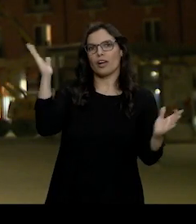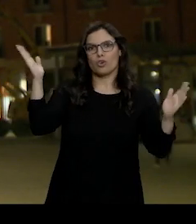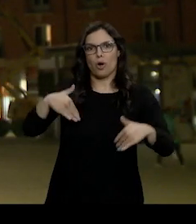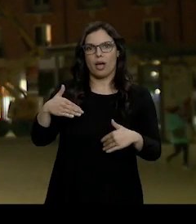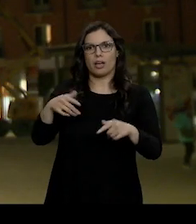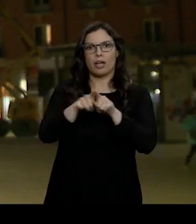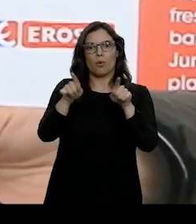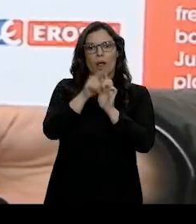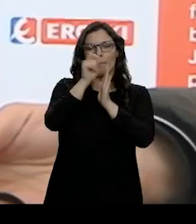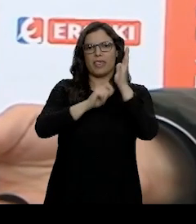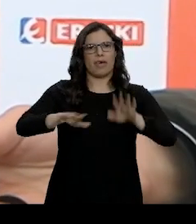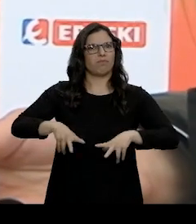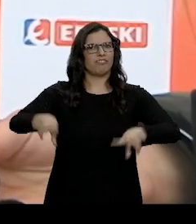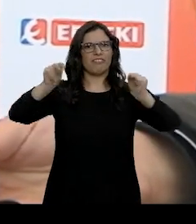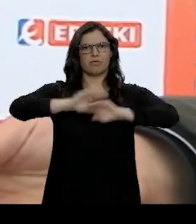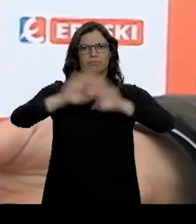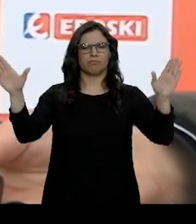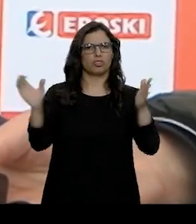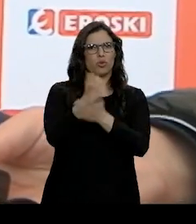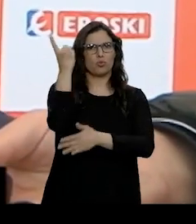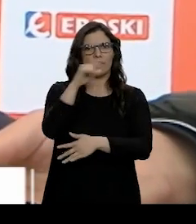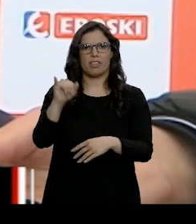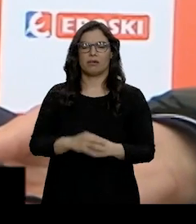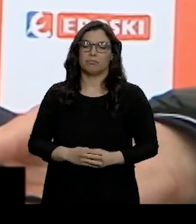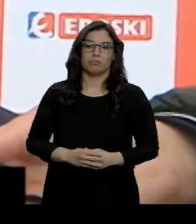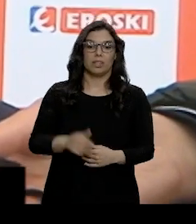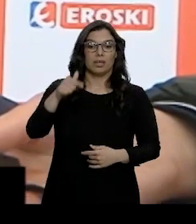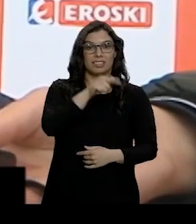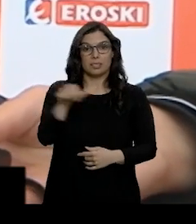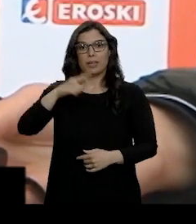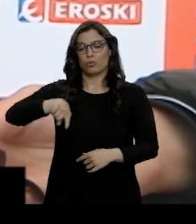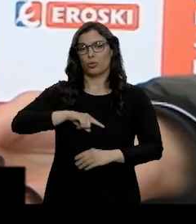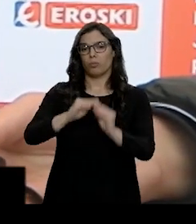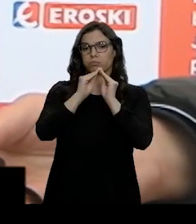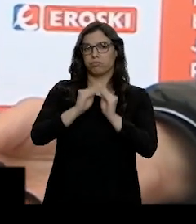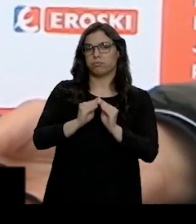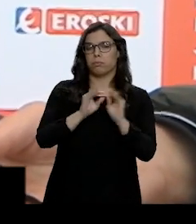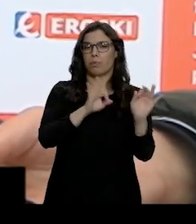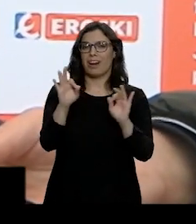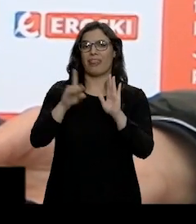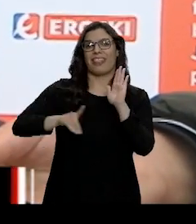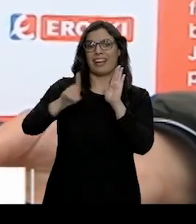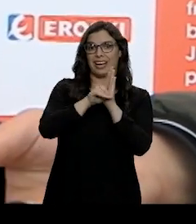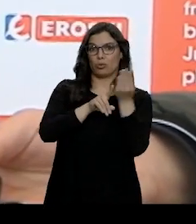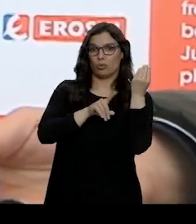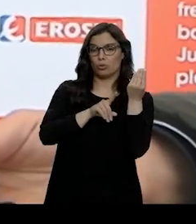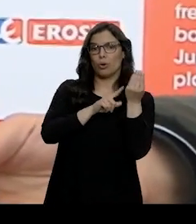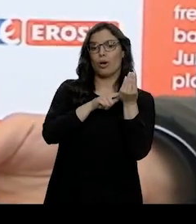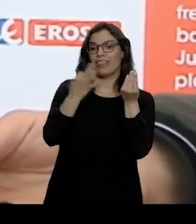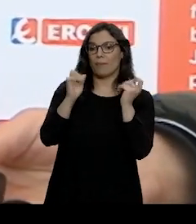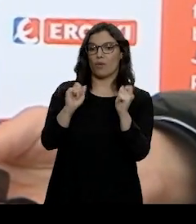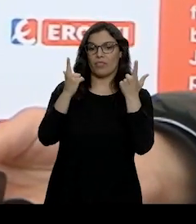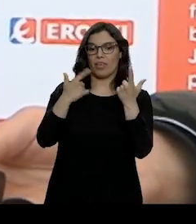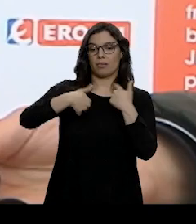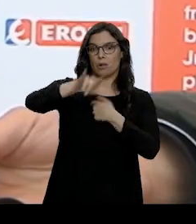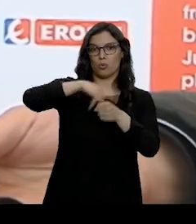dejar caer todas las medidas. Esta semana trabajaremos un decreto que, en todo caso, tendrá que estar en vigor a partir